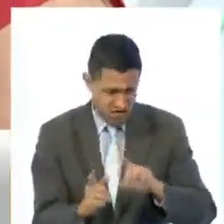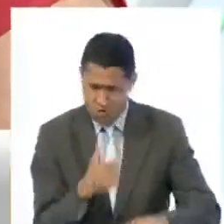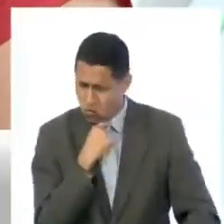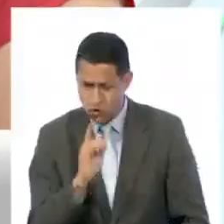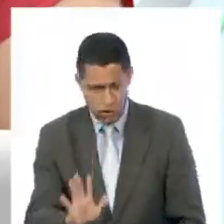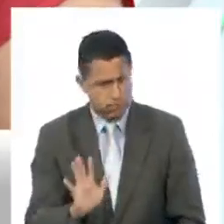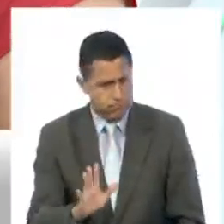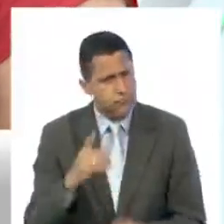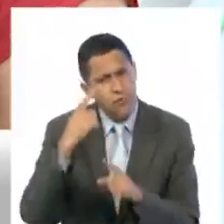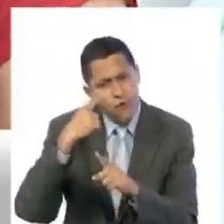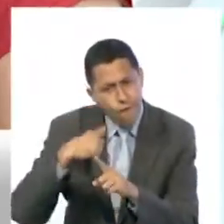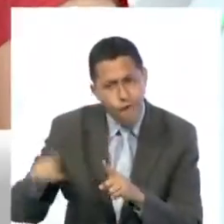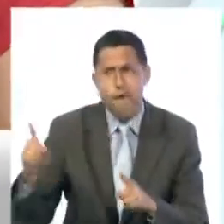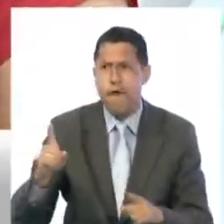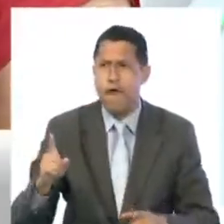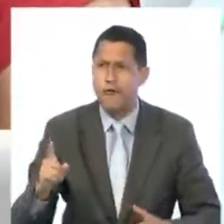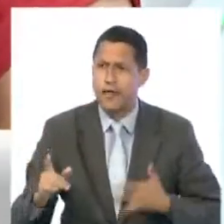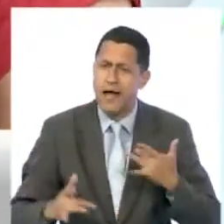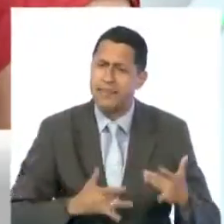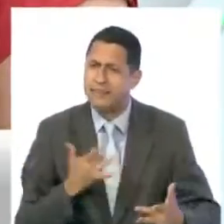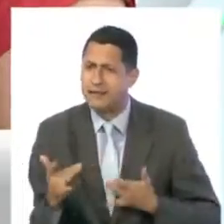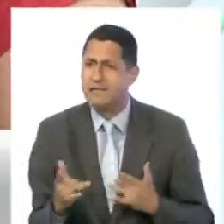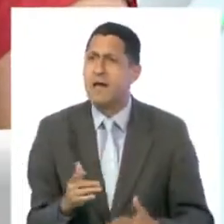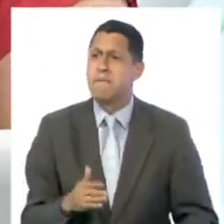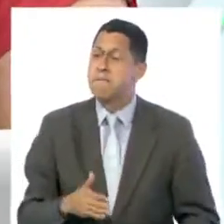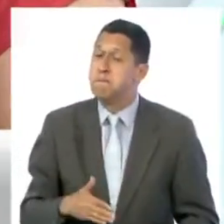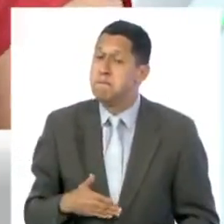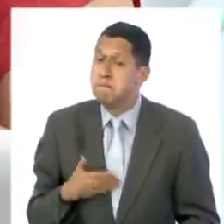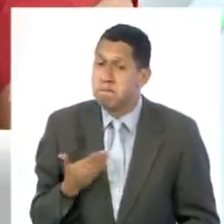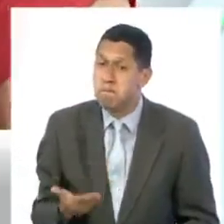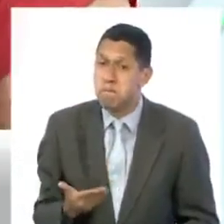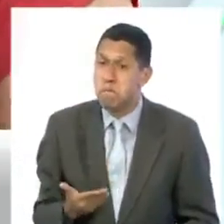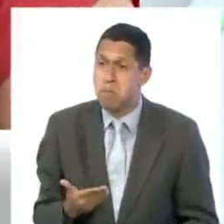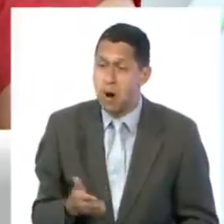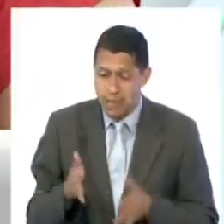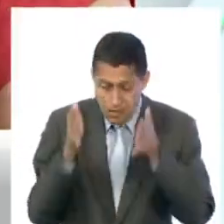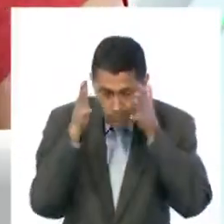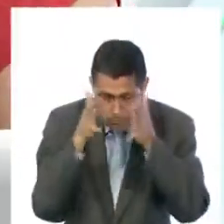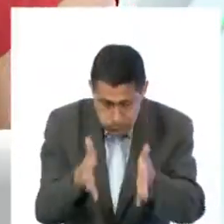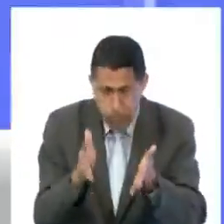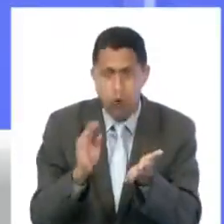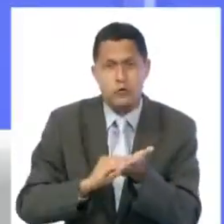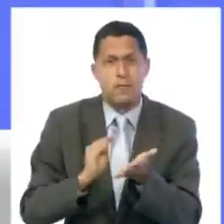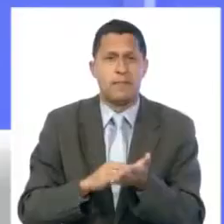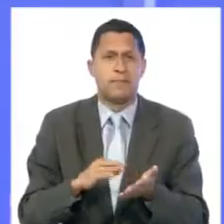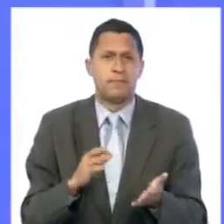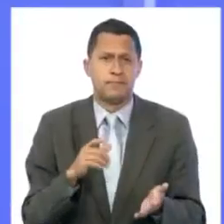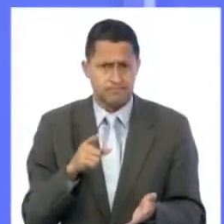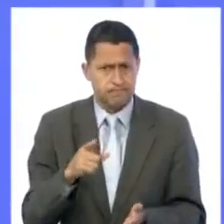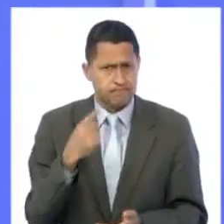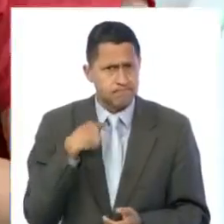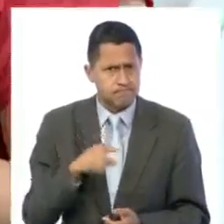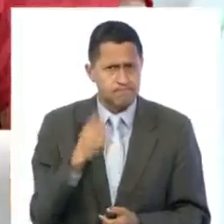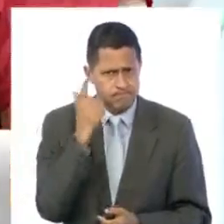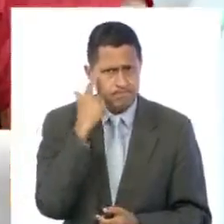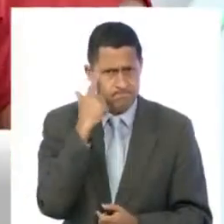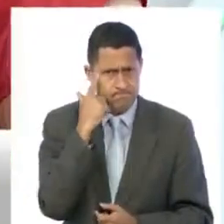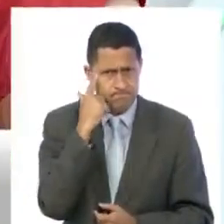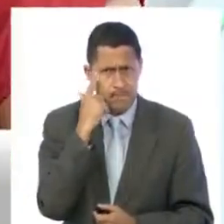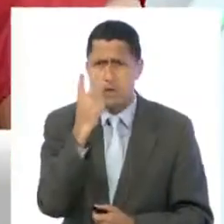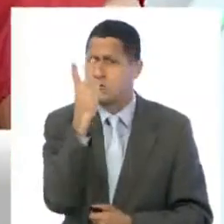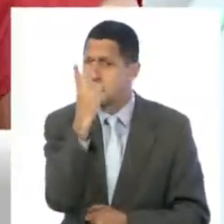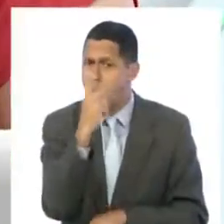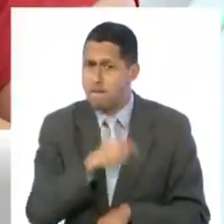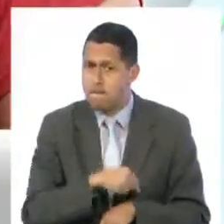actividad motora, y una vez que tú tengas esto tú lo puedes, pero siempre se habla que 30 minutos antes de dormir tienes que quitarle